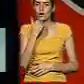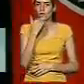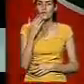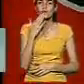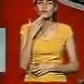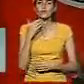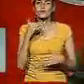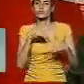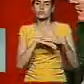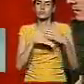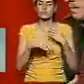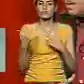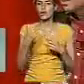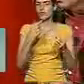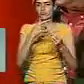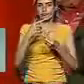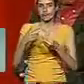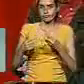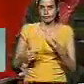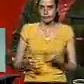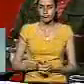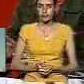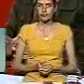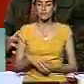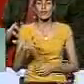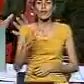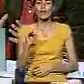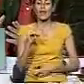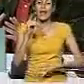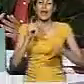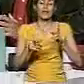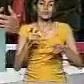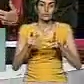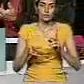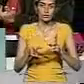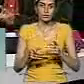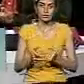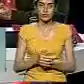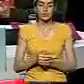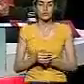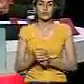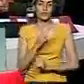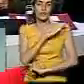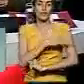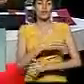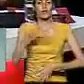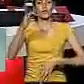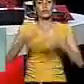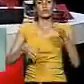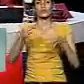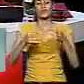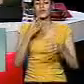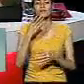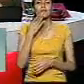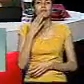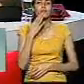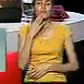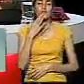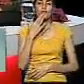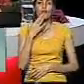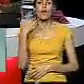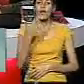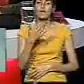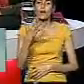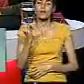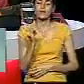armas de fuego tiene varias aristas. Hay algunas premisas del Poder Judicial que dice que cuando un arma